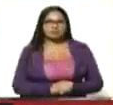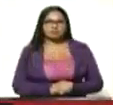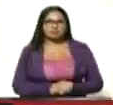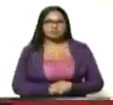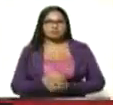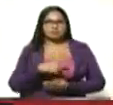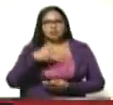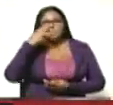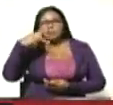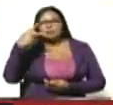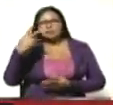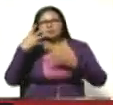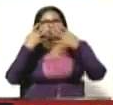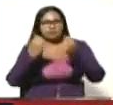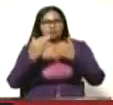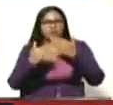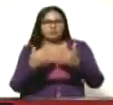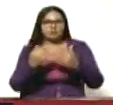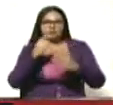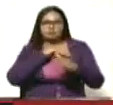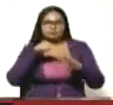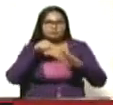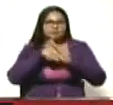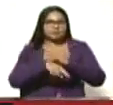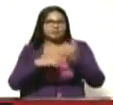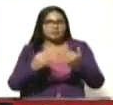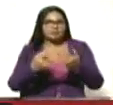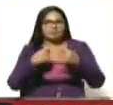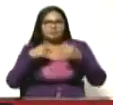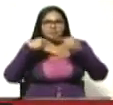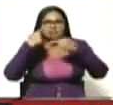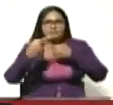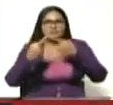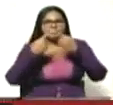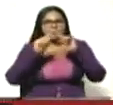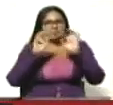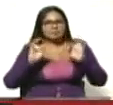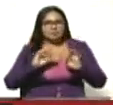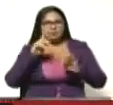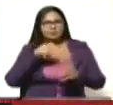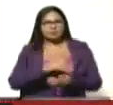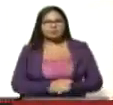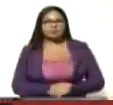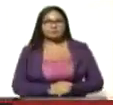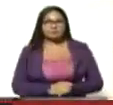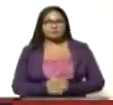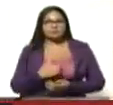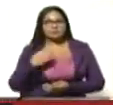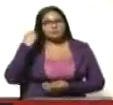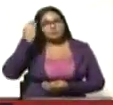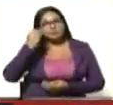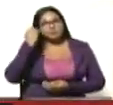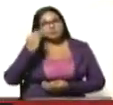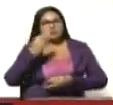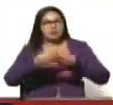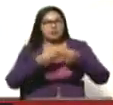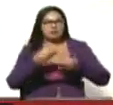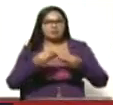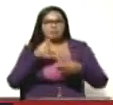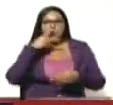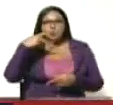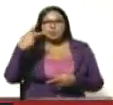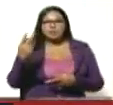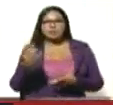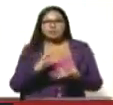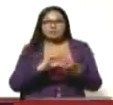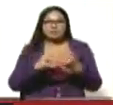nos ayuda para comprendernos hacia adentro, pero también hacia afuera. Y creo que lo que hace el poeta es